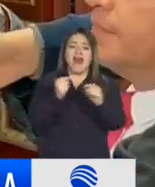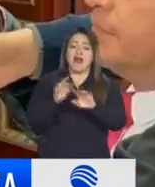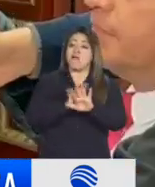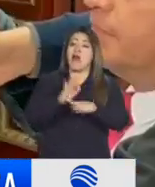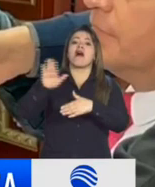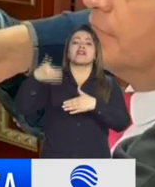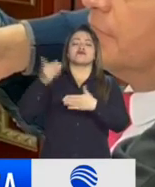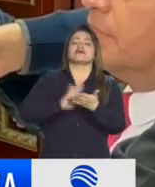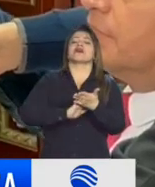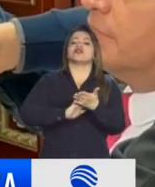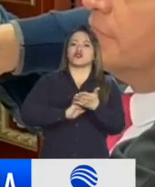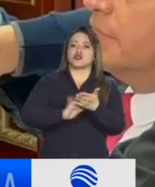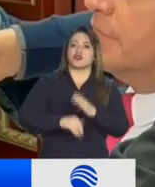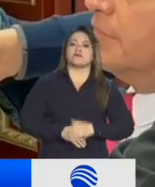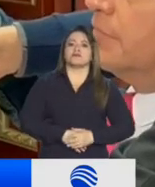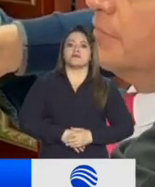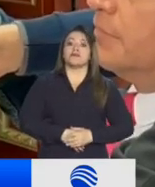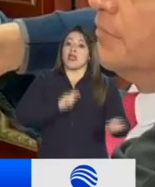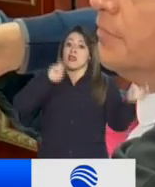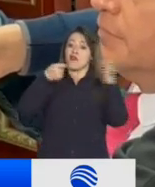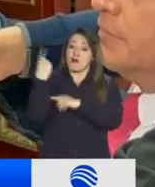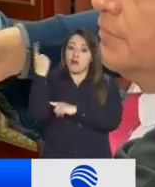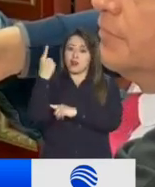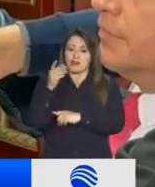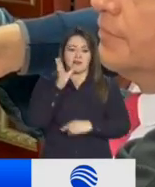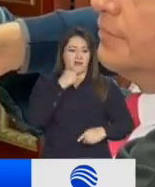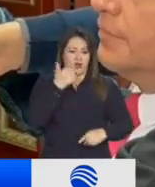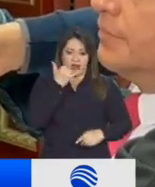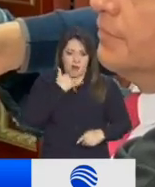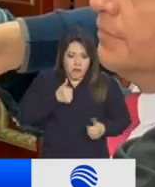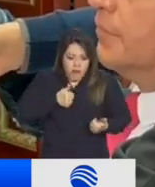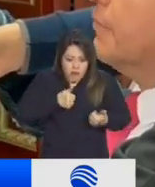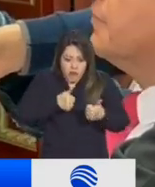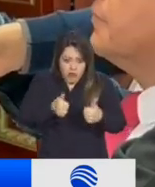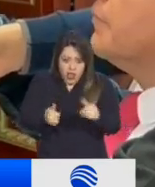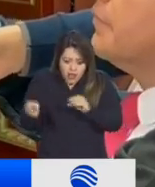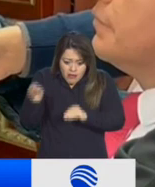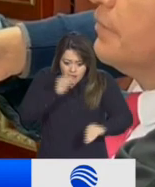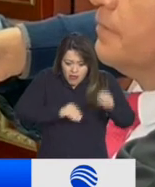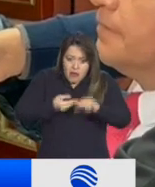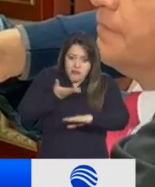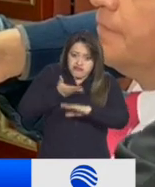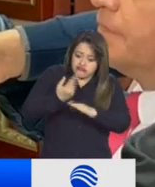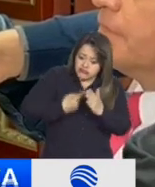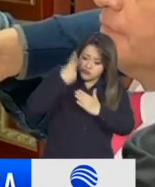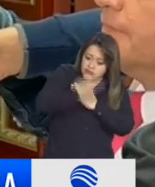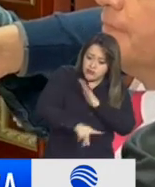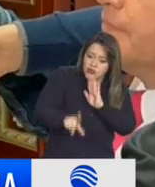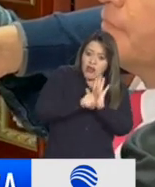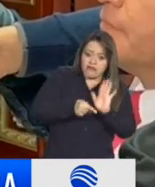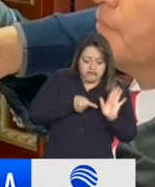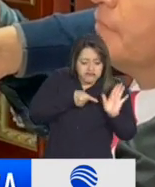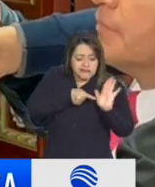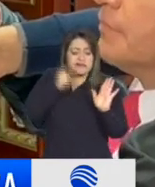La reforma política está más viva que nunca, no hay errores de ningún tipo. Construimos una ponencia y un proyecto de acto legislativo con